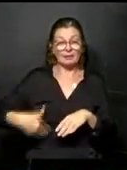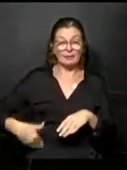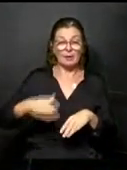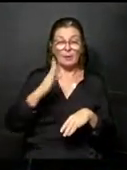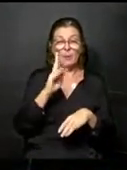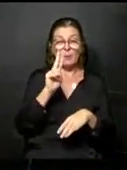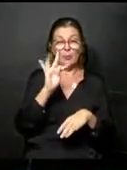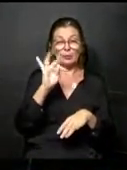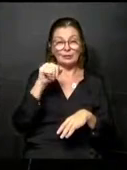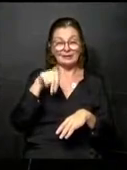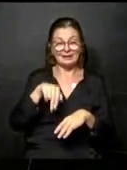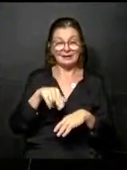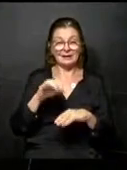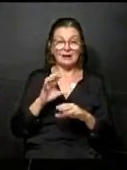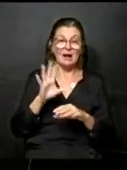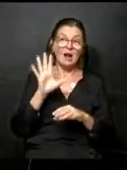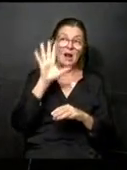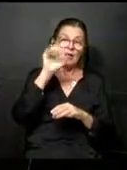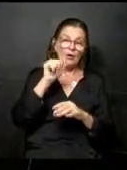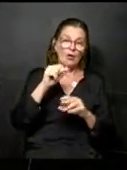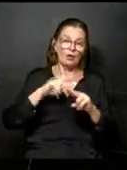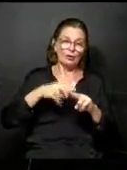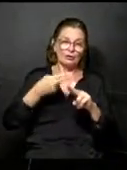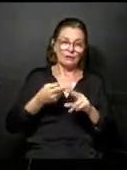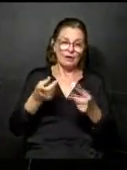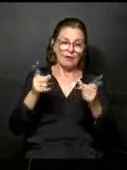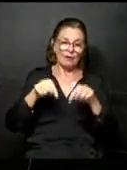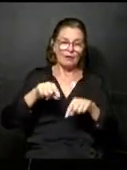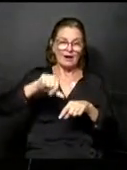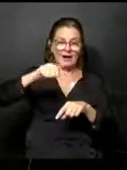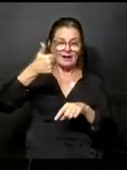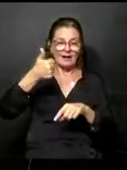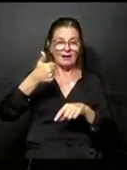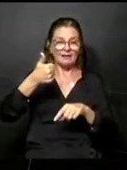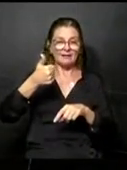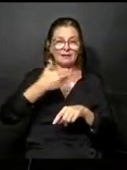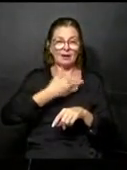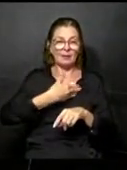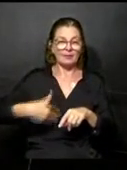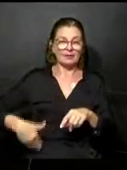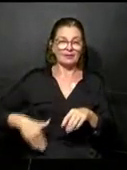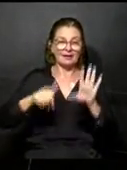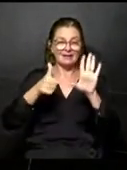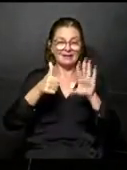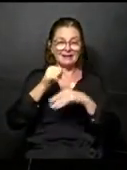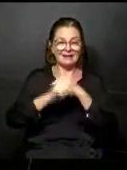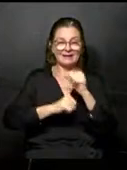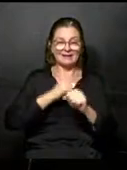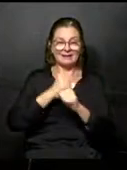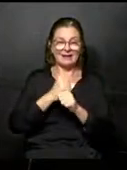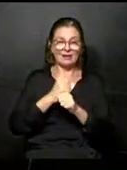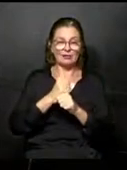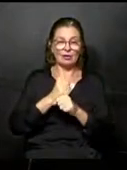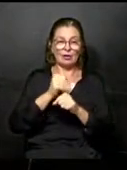Putin logró una nueva reelección este domingo y seguirá al frente del Kremlin por otros 6 años. Obtuvo